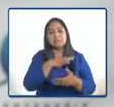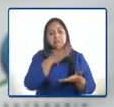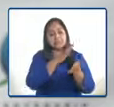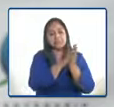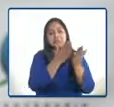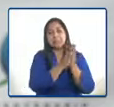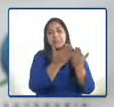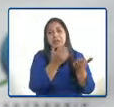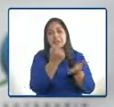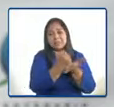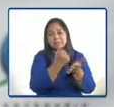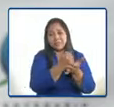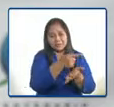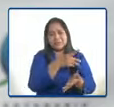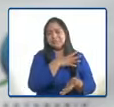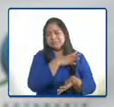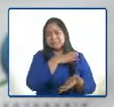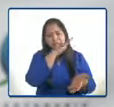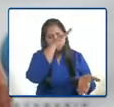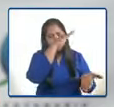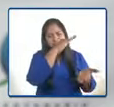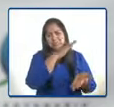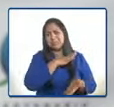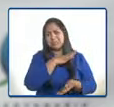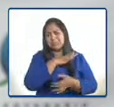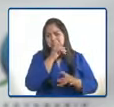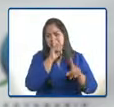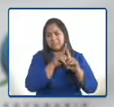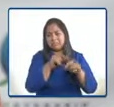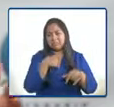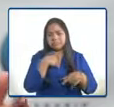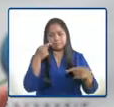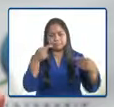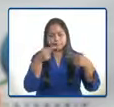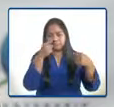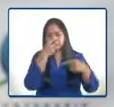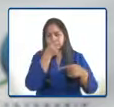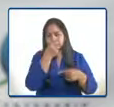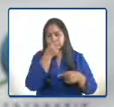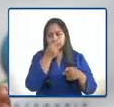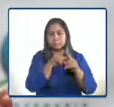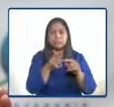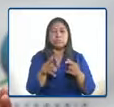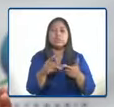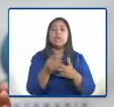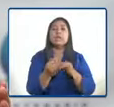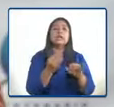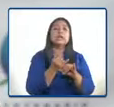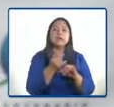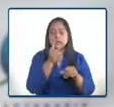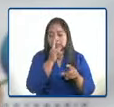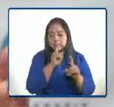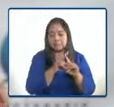trabajando y que estamos atacando la corrupción. Tenemos en nuestras páginas web, tenemos en todos nuestros